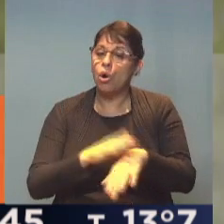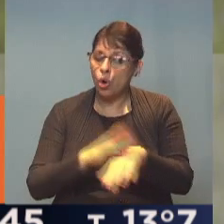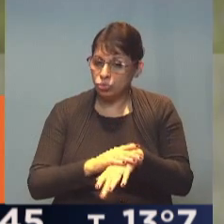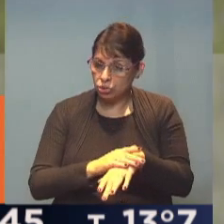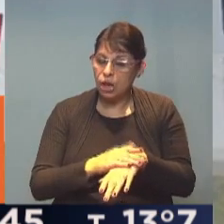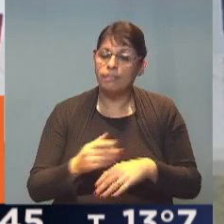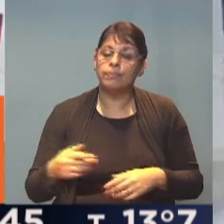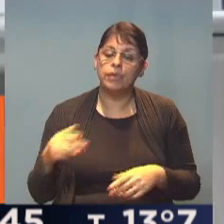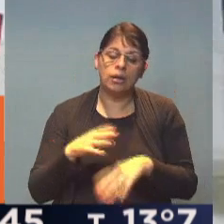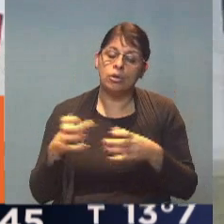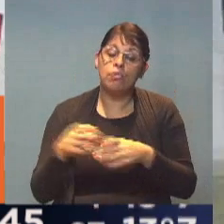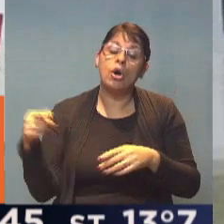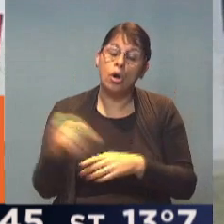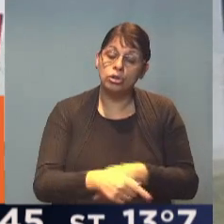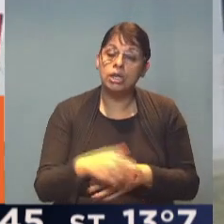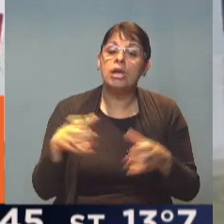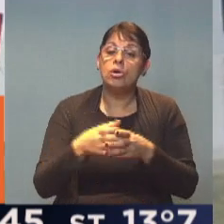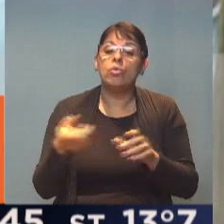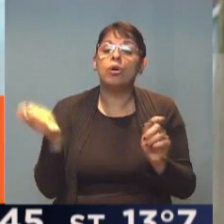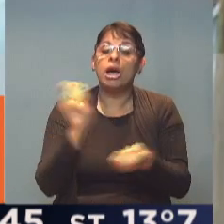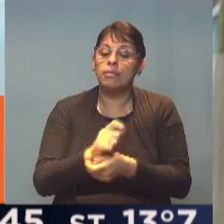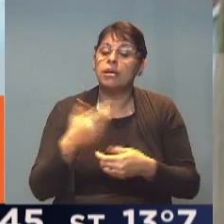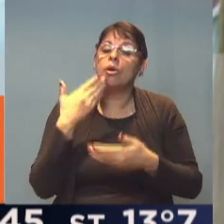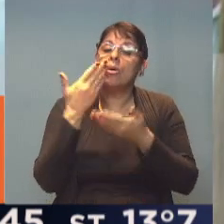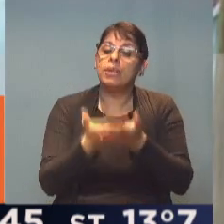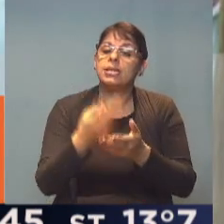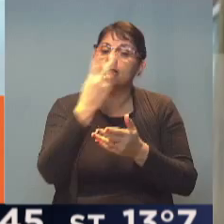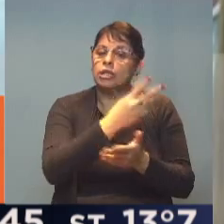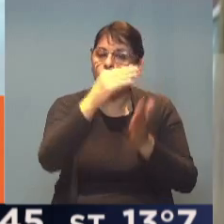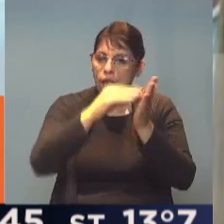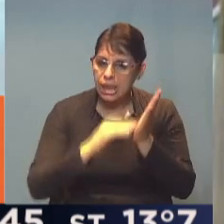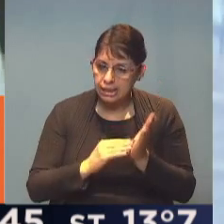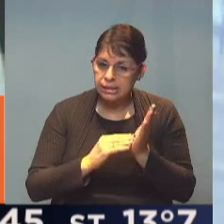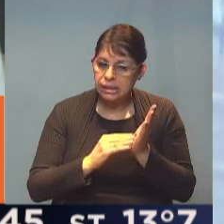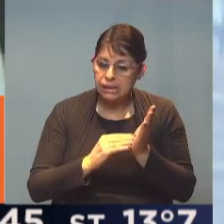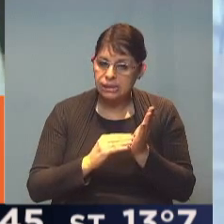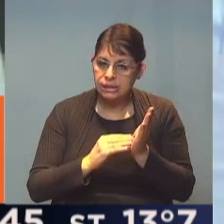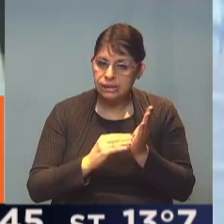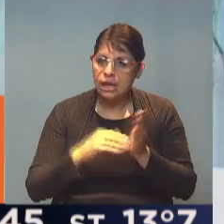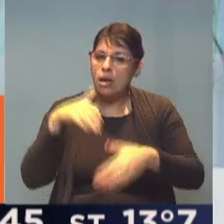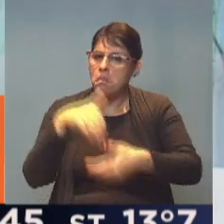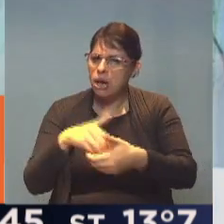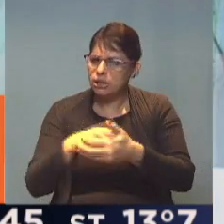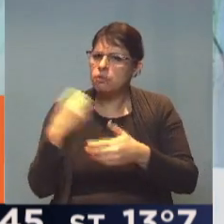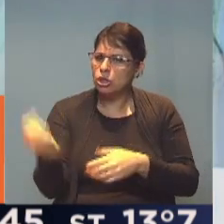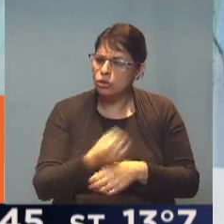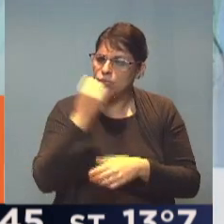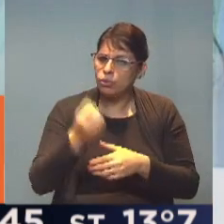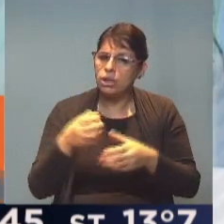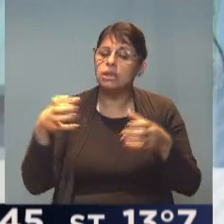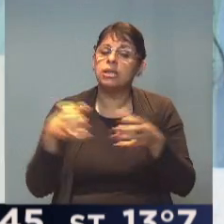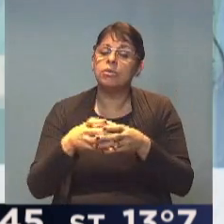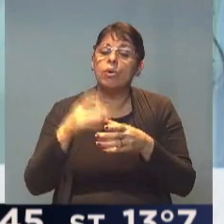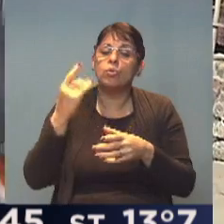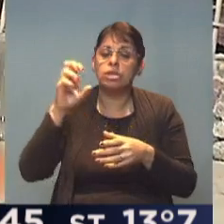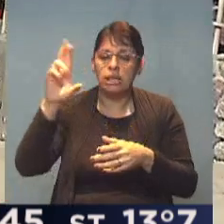su parte, encabezada por Cambiemos, presentó 2 listas formadas con una amplia participación de la Unión Cívica